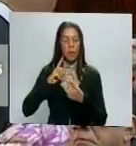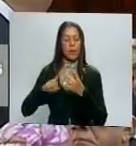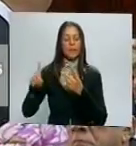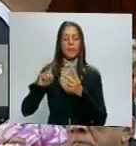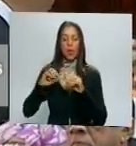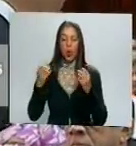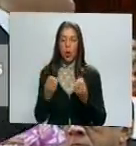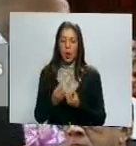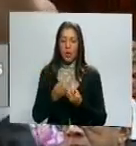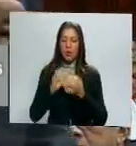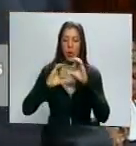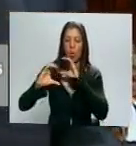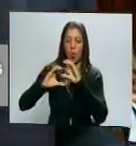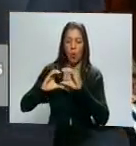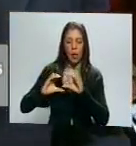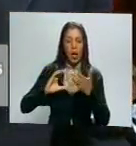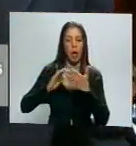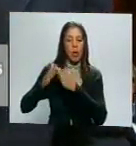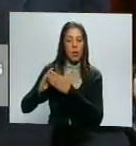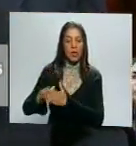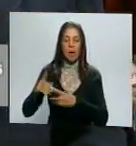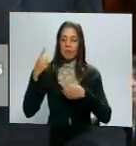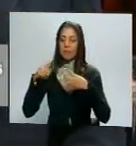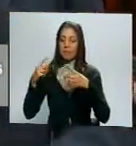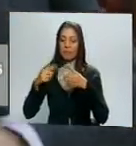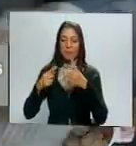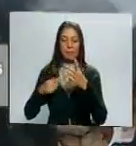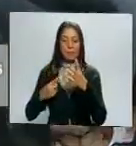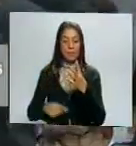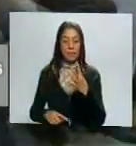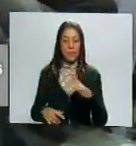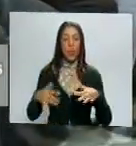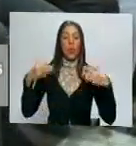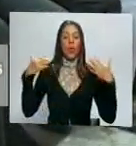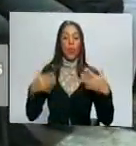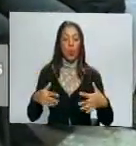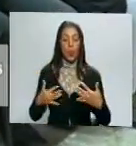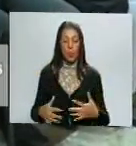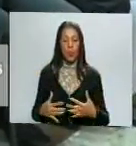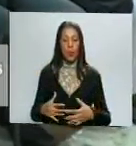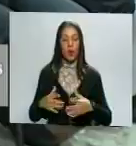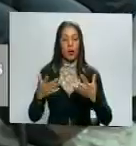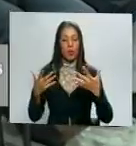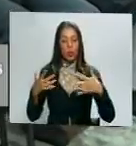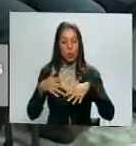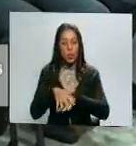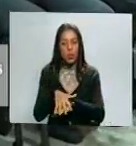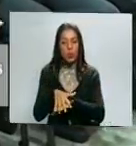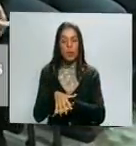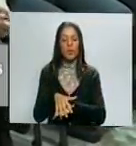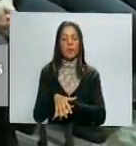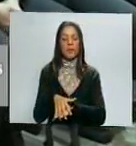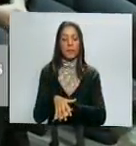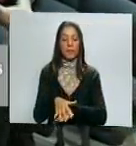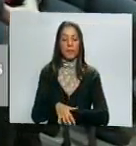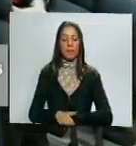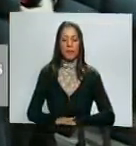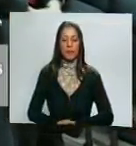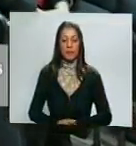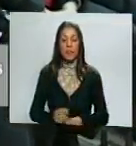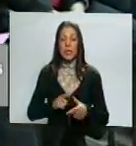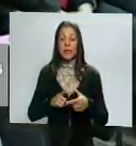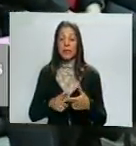de comunicación popular, etcétera. Es una totalidad que allí se conforma.